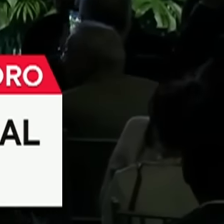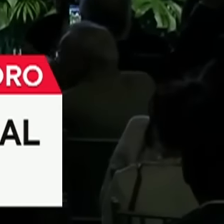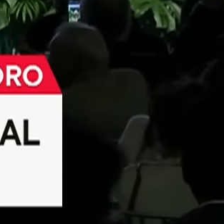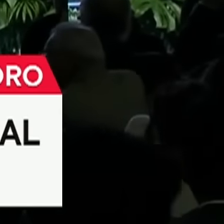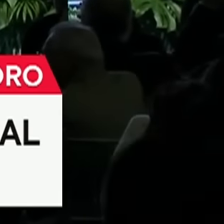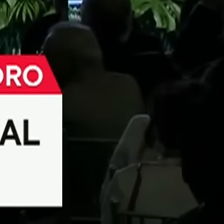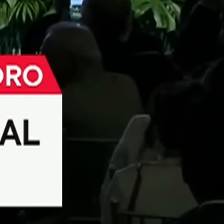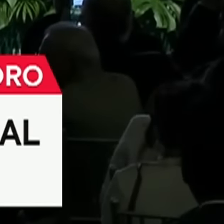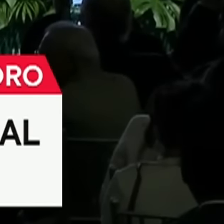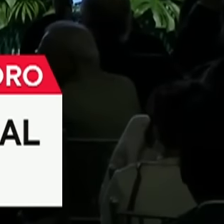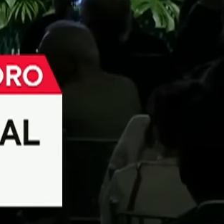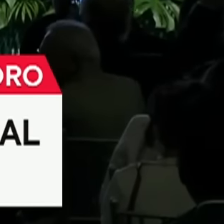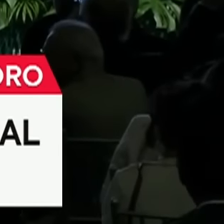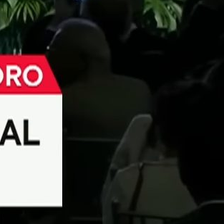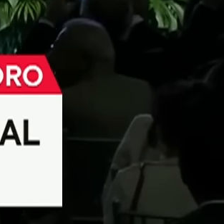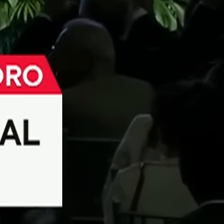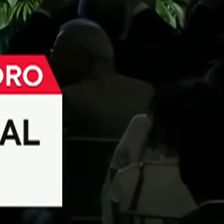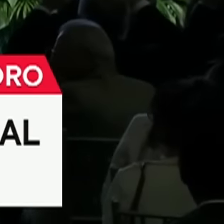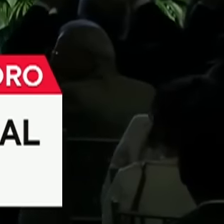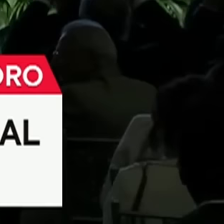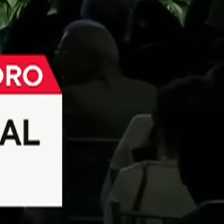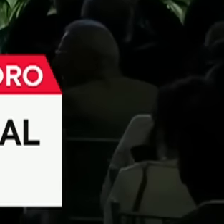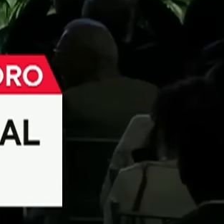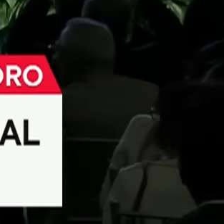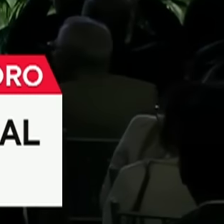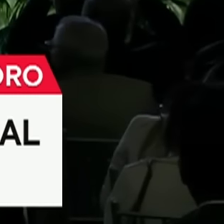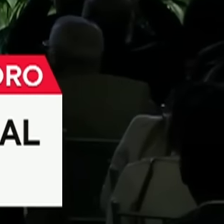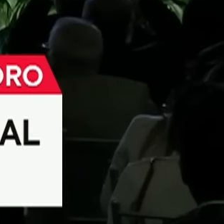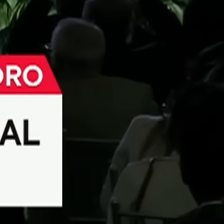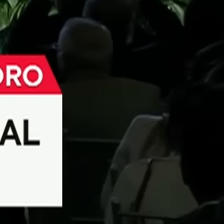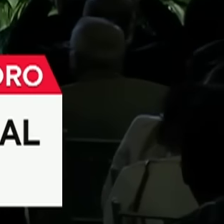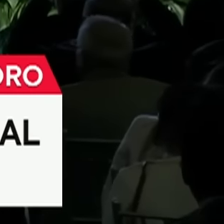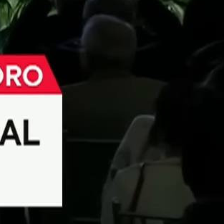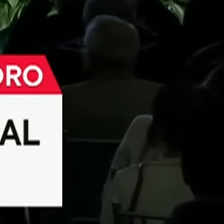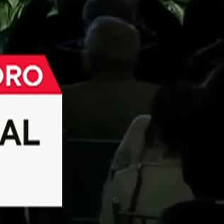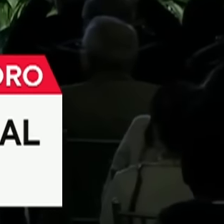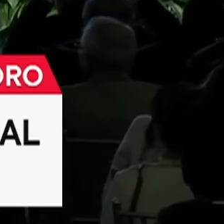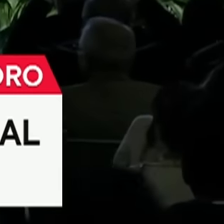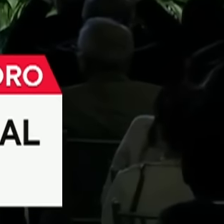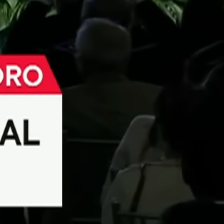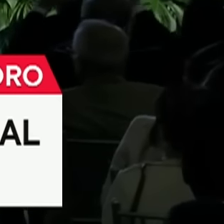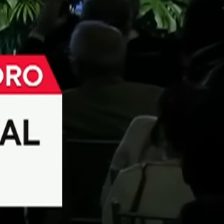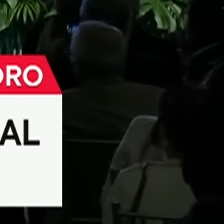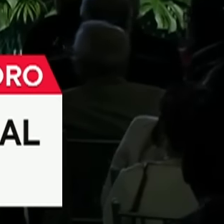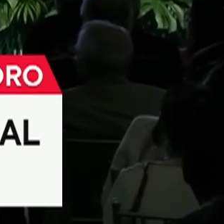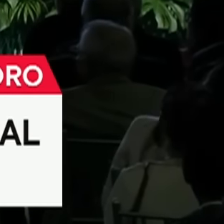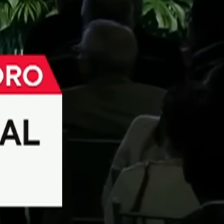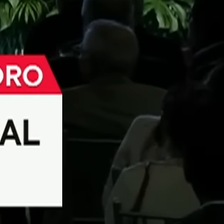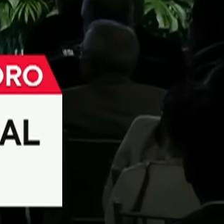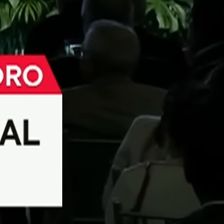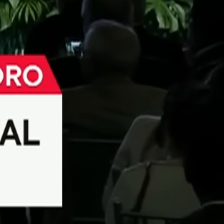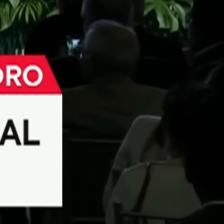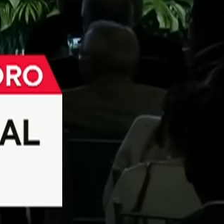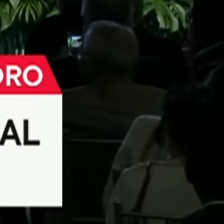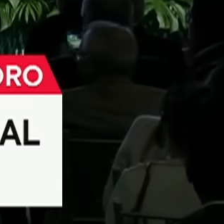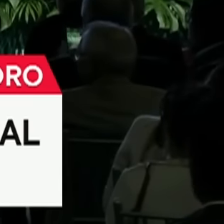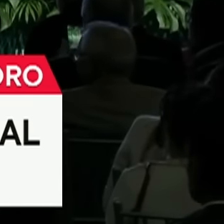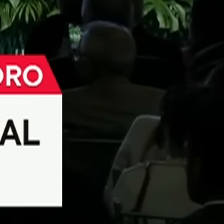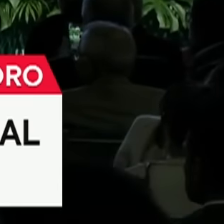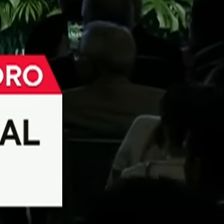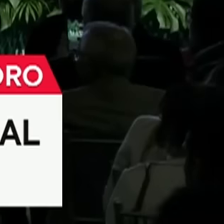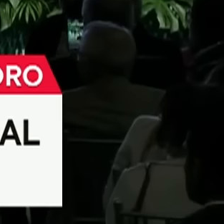presidente saliente de la Sociedad Nacional de Industrias, el señor Jesús Salazar Nietzsche, presidente electo de la Sociedad Nacional de Industrias, el